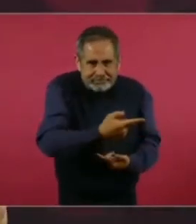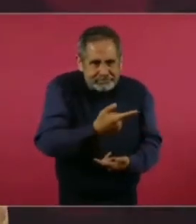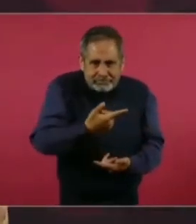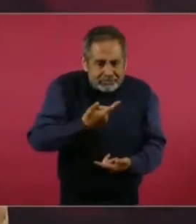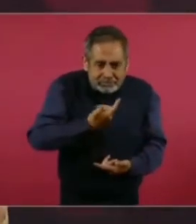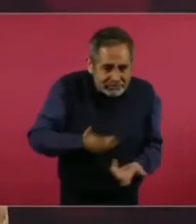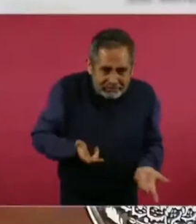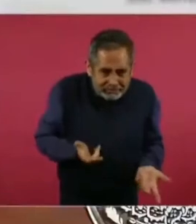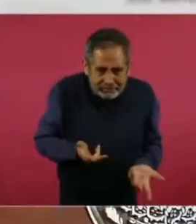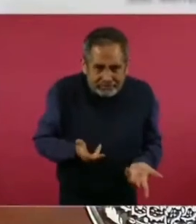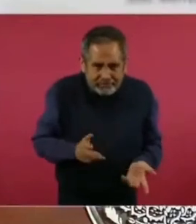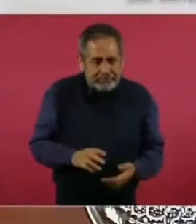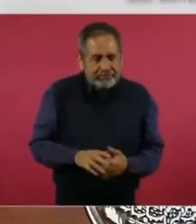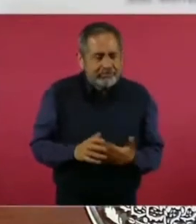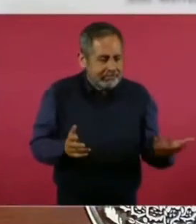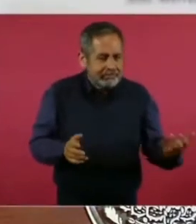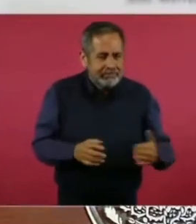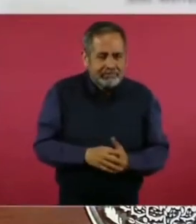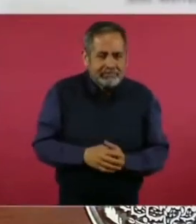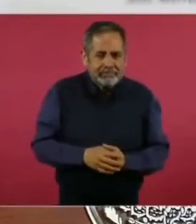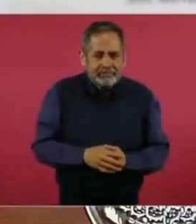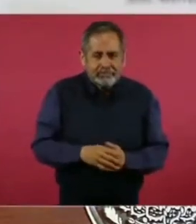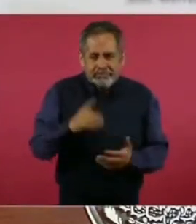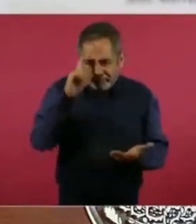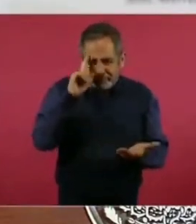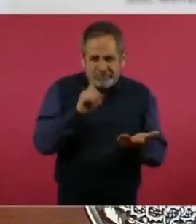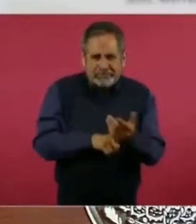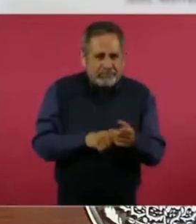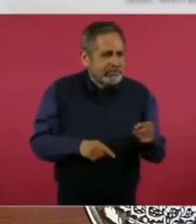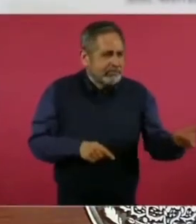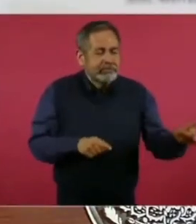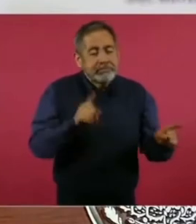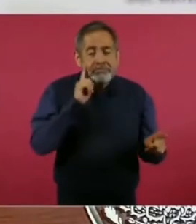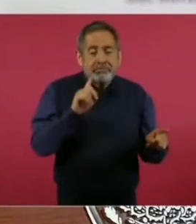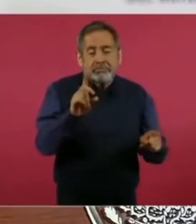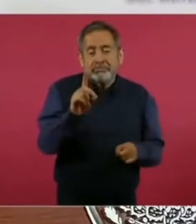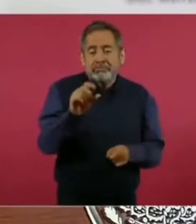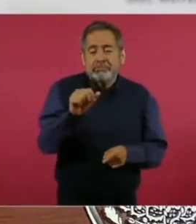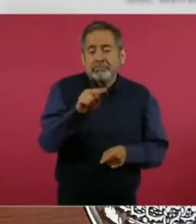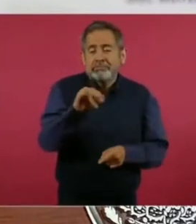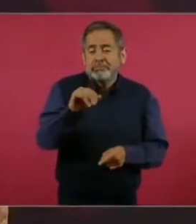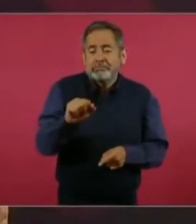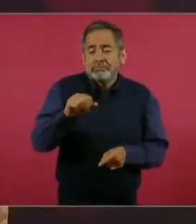¿Qué creen? Que porque Denise Merkel